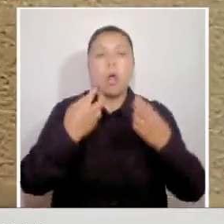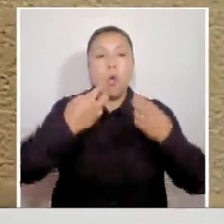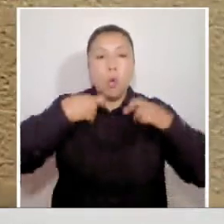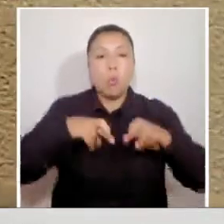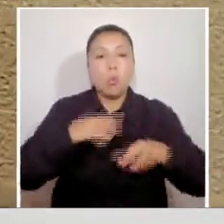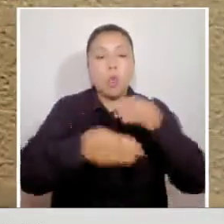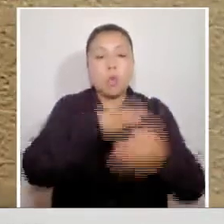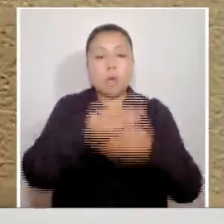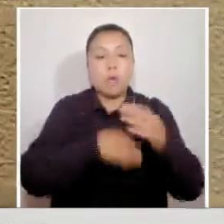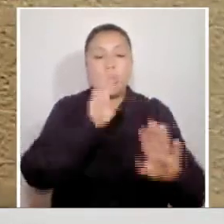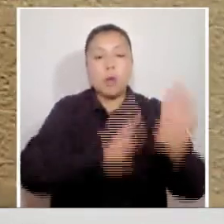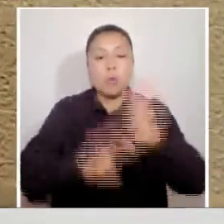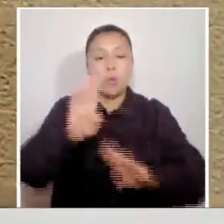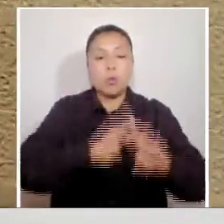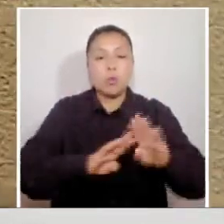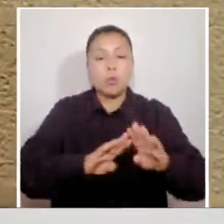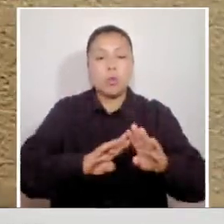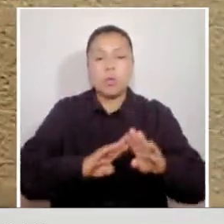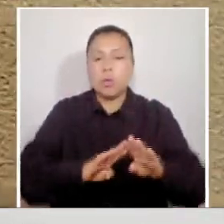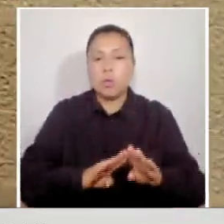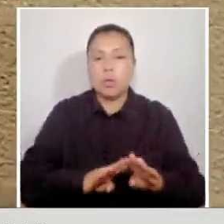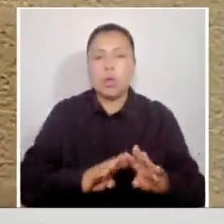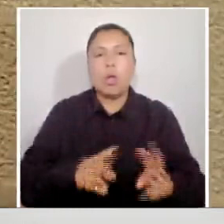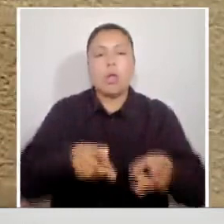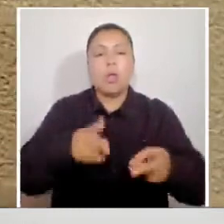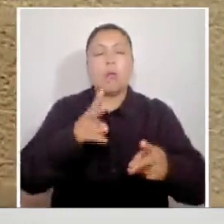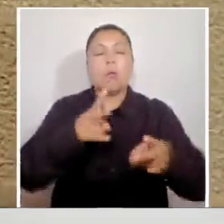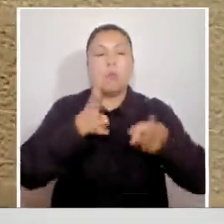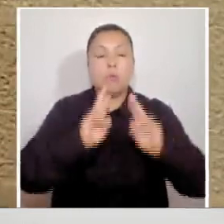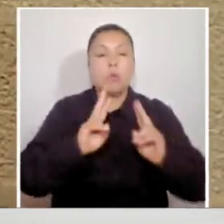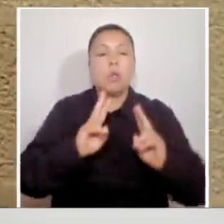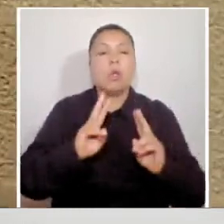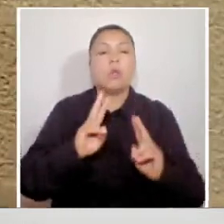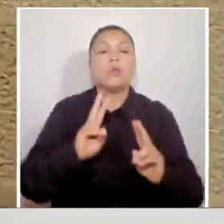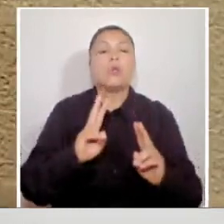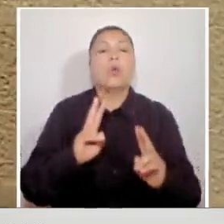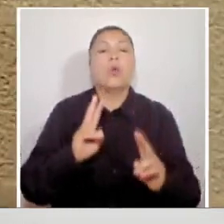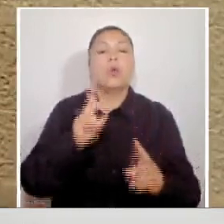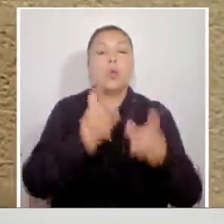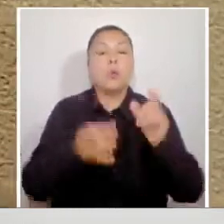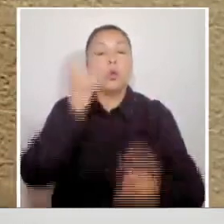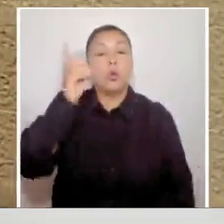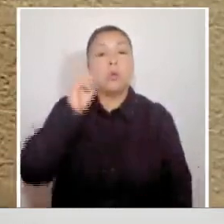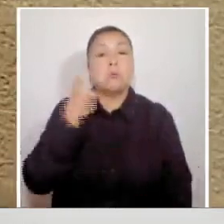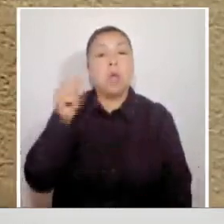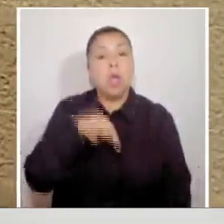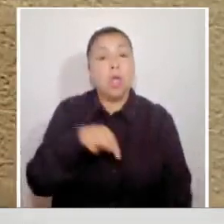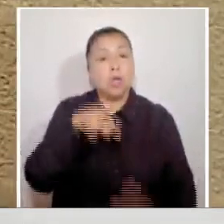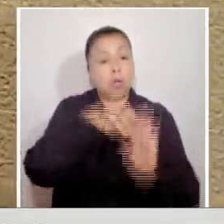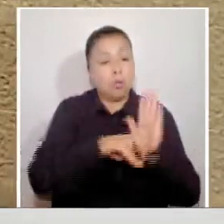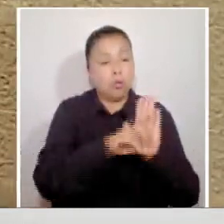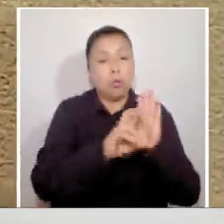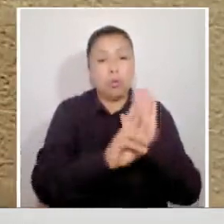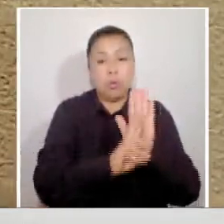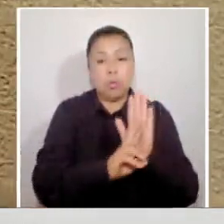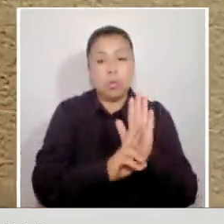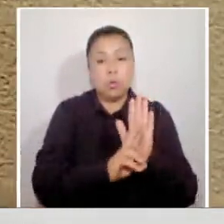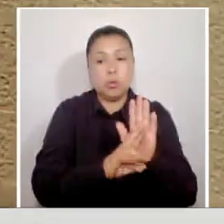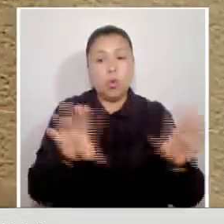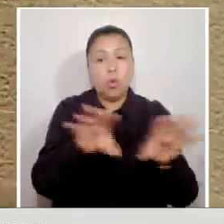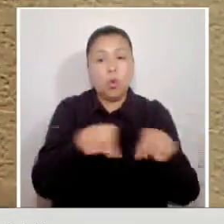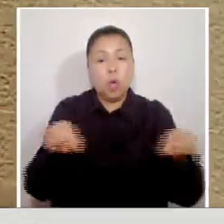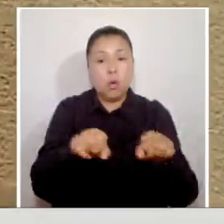protección y en la promoción de los derechos de las personas con discapacidad eh este proyecto esto representa un compromiso